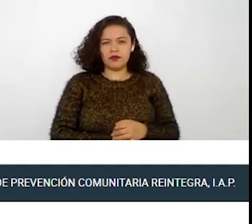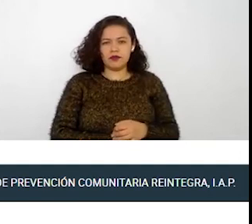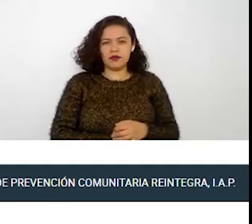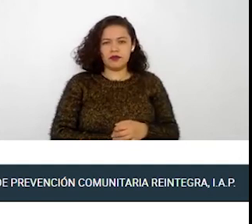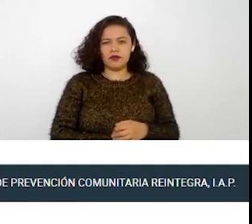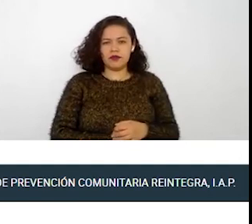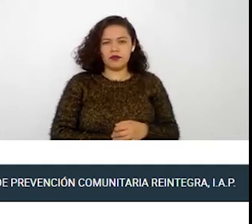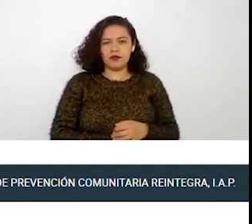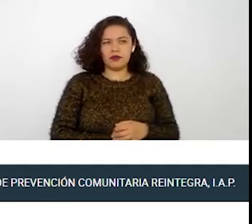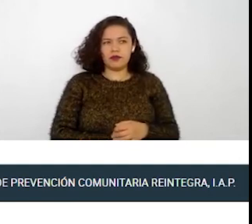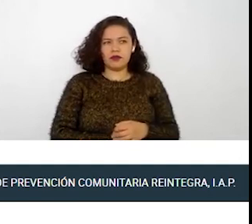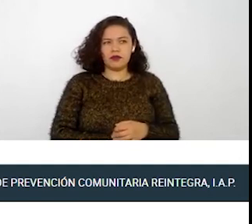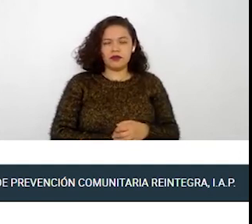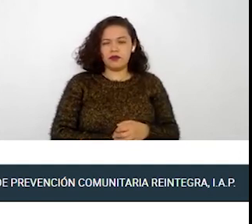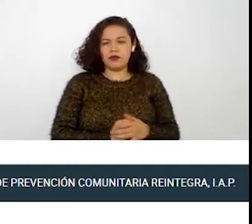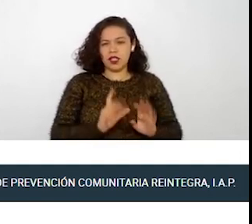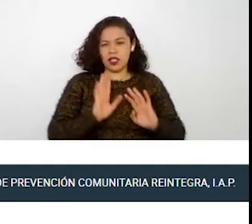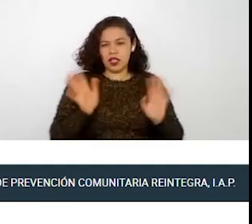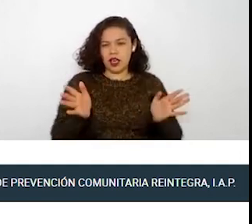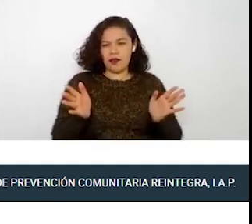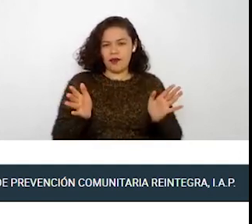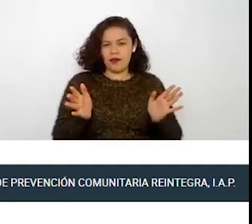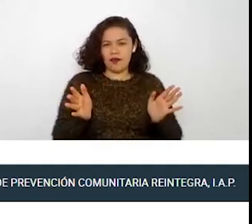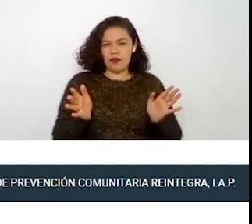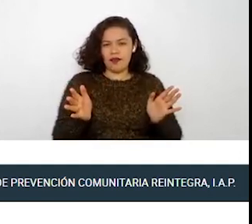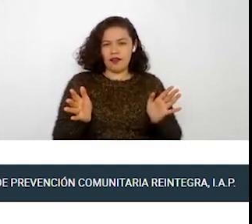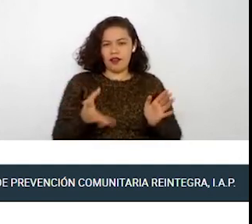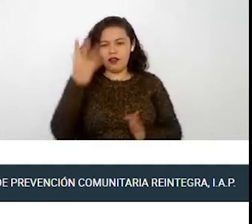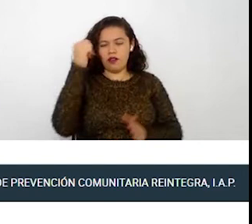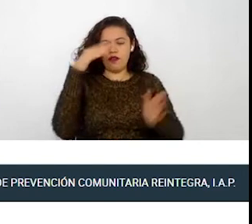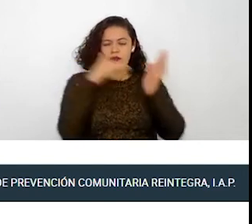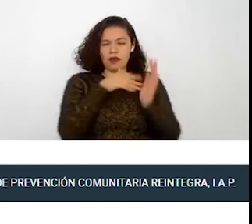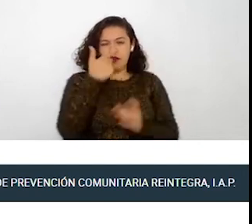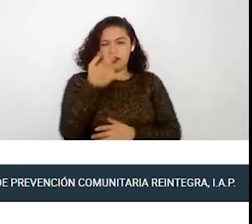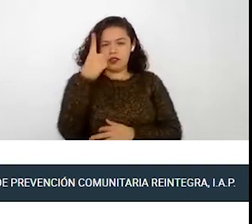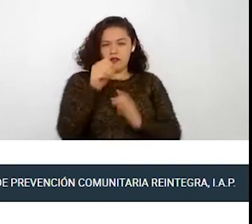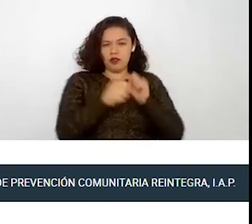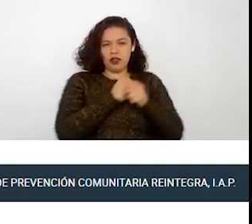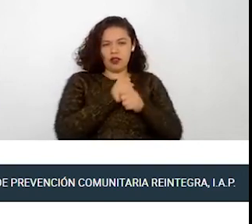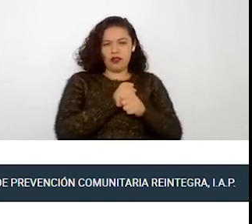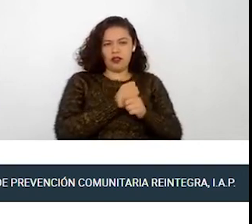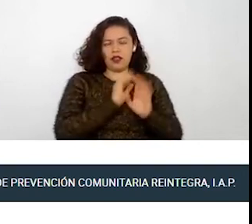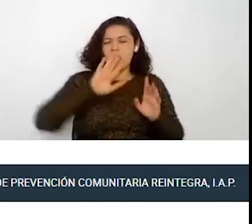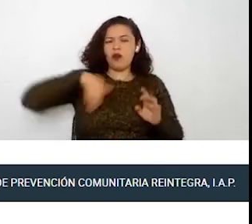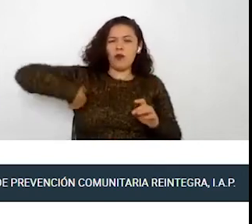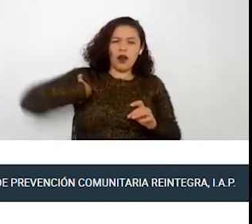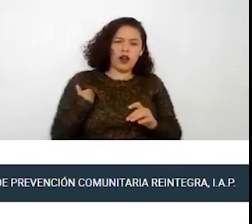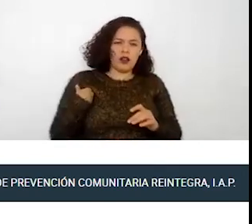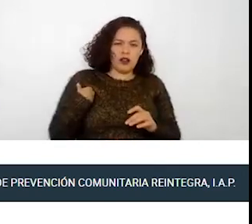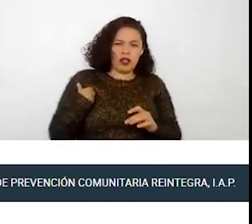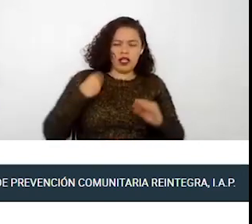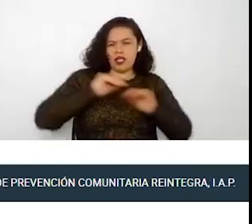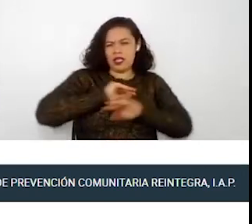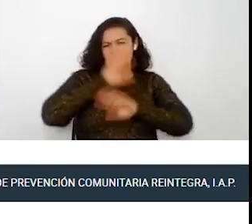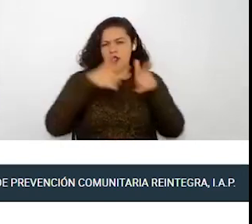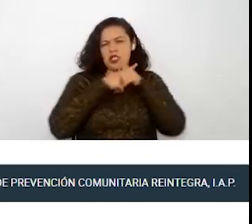y ya son nueve mil pesos anuales OK ahora sí lo guardo y claro van